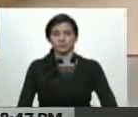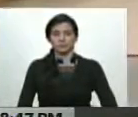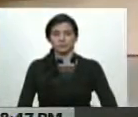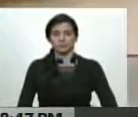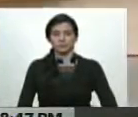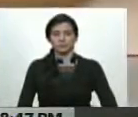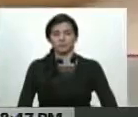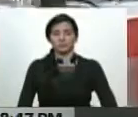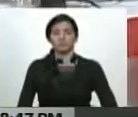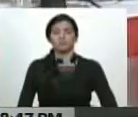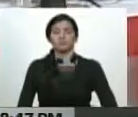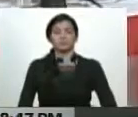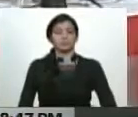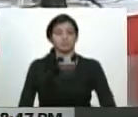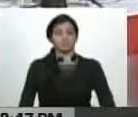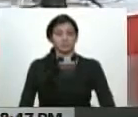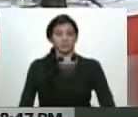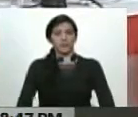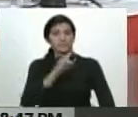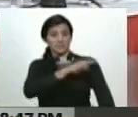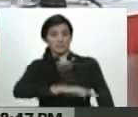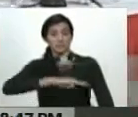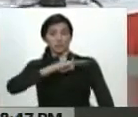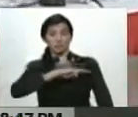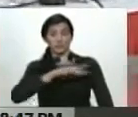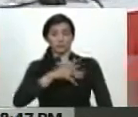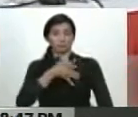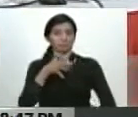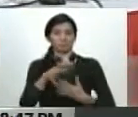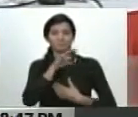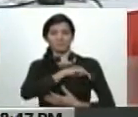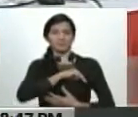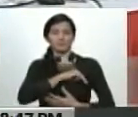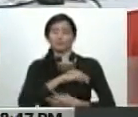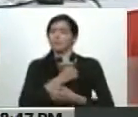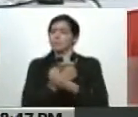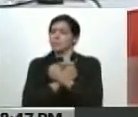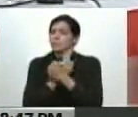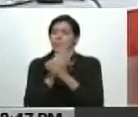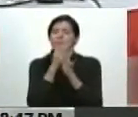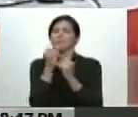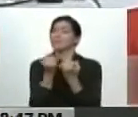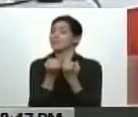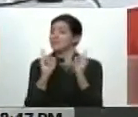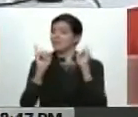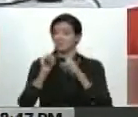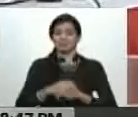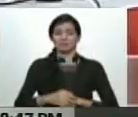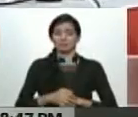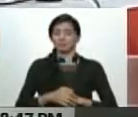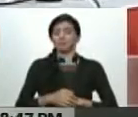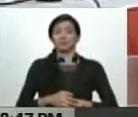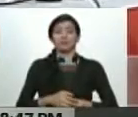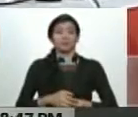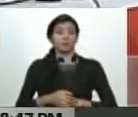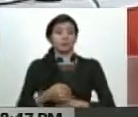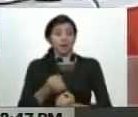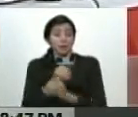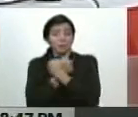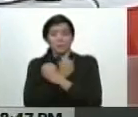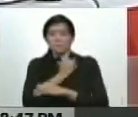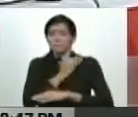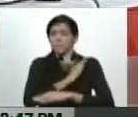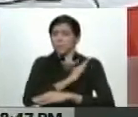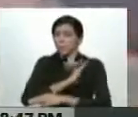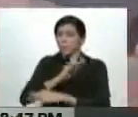Es la misión para demostrar que la capacidad de amor es infinita y el amor lo puede más que cualquier